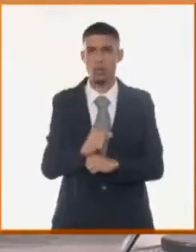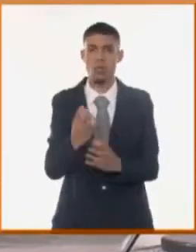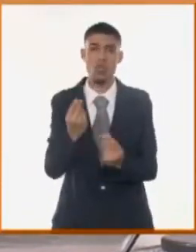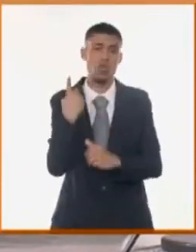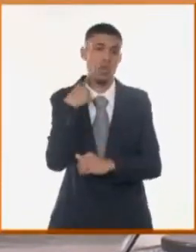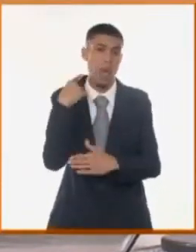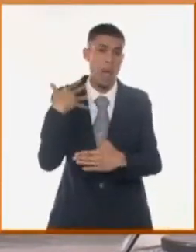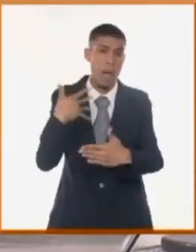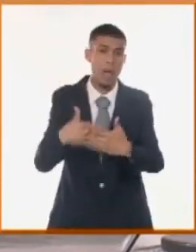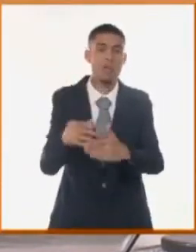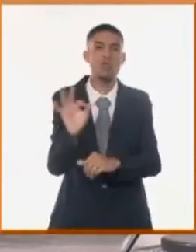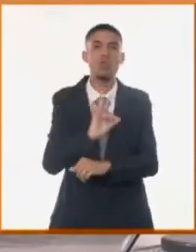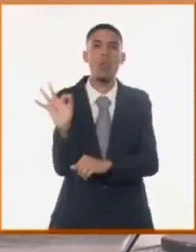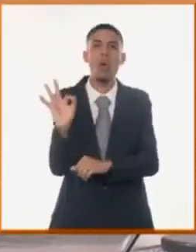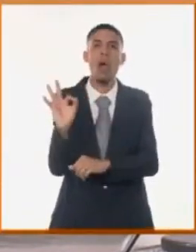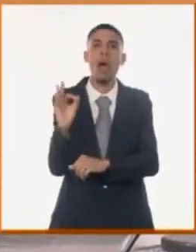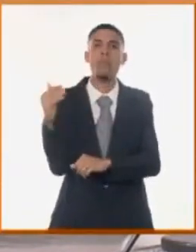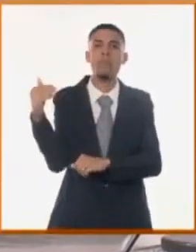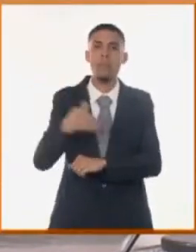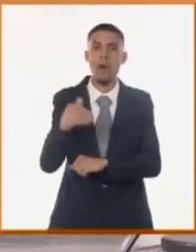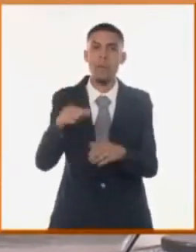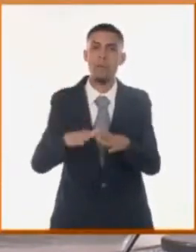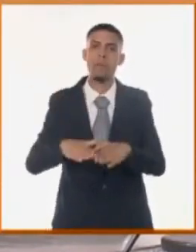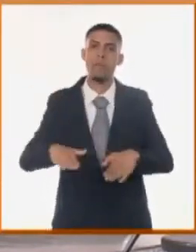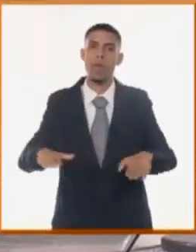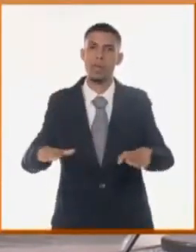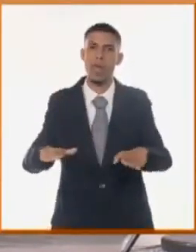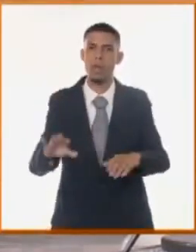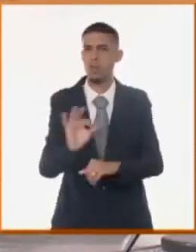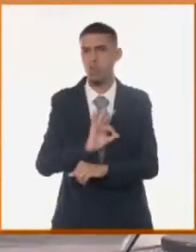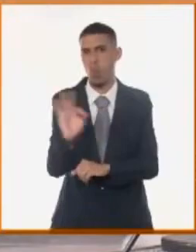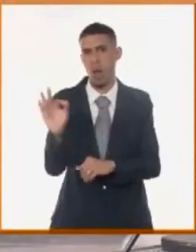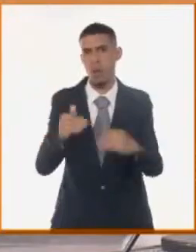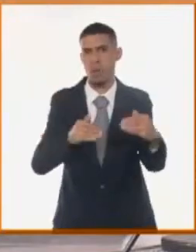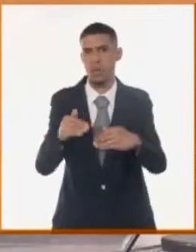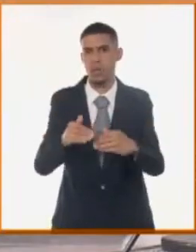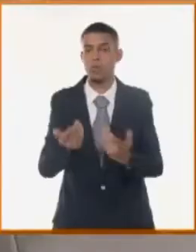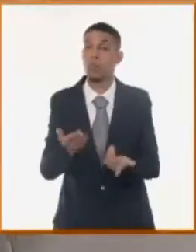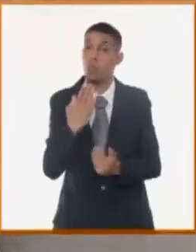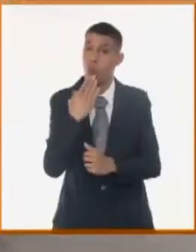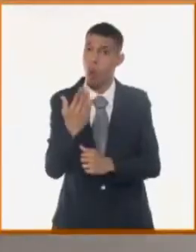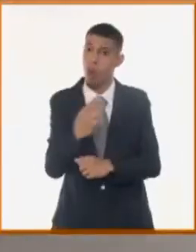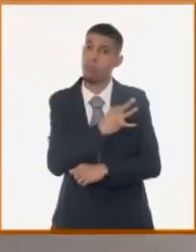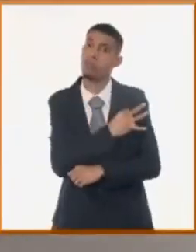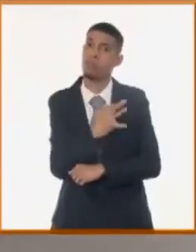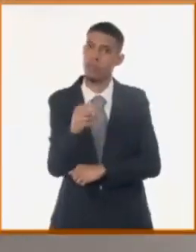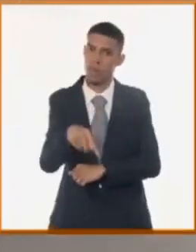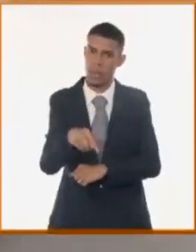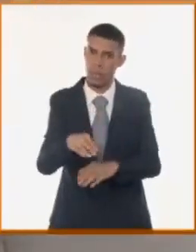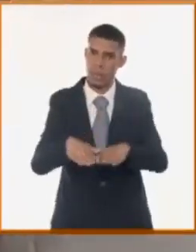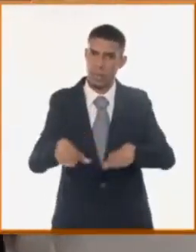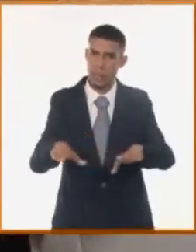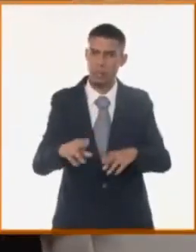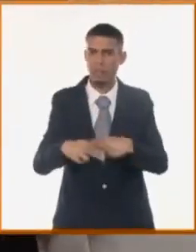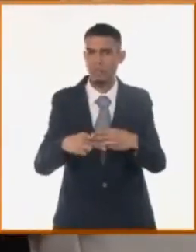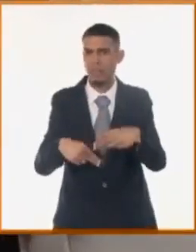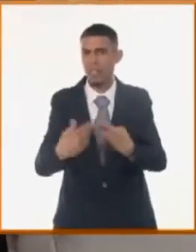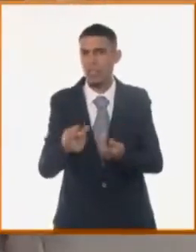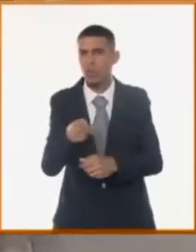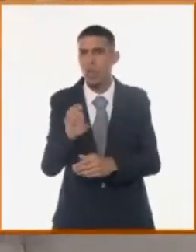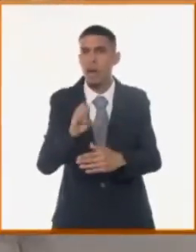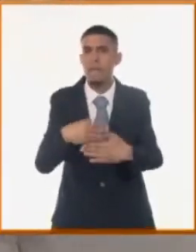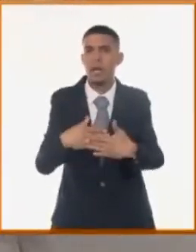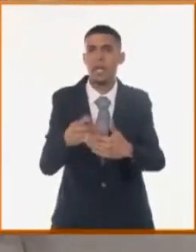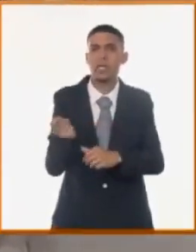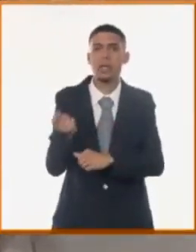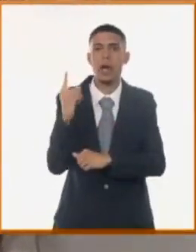acá a la Mesa Redonda. Y yo creo que es bueno pues refrescar un poco qué ha pasado con esta empresa, cuáles